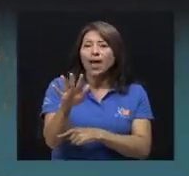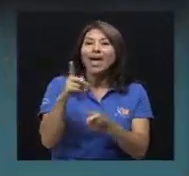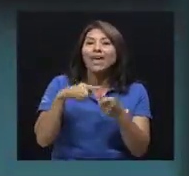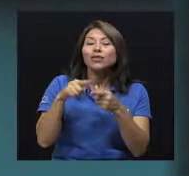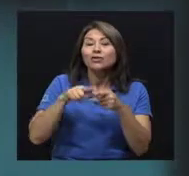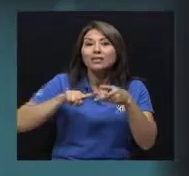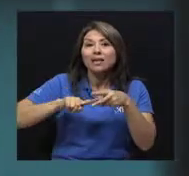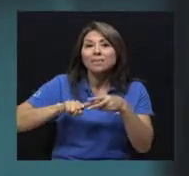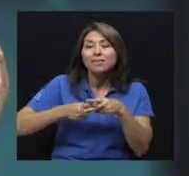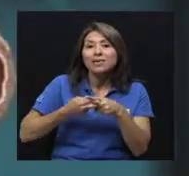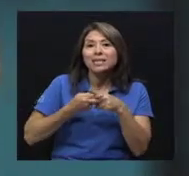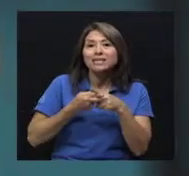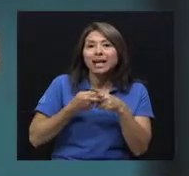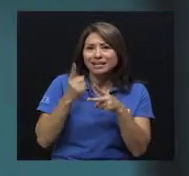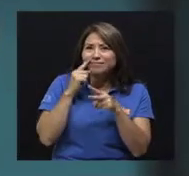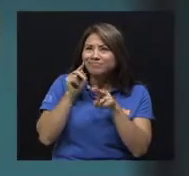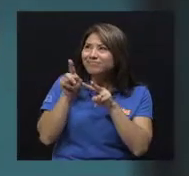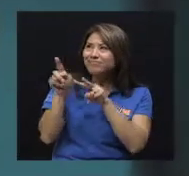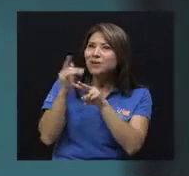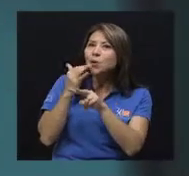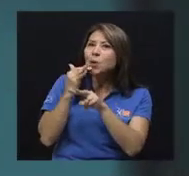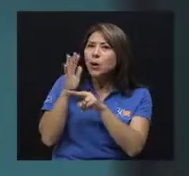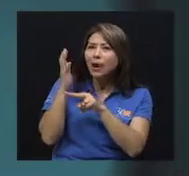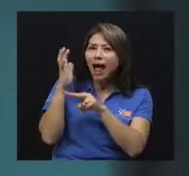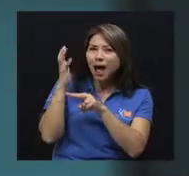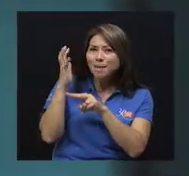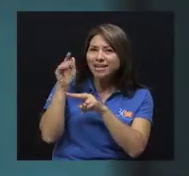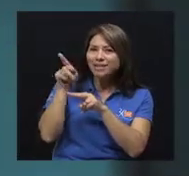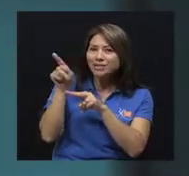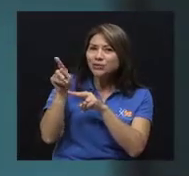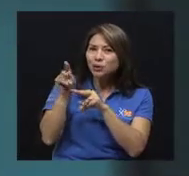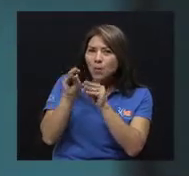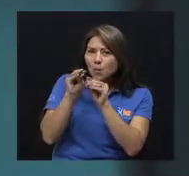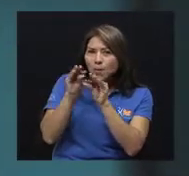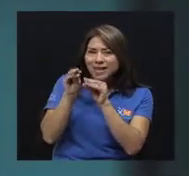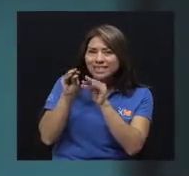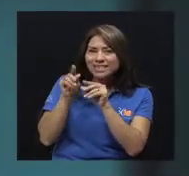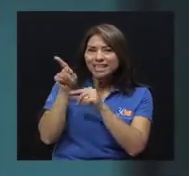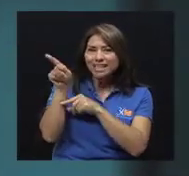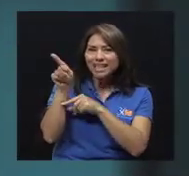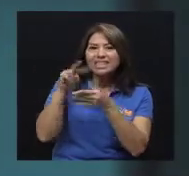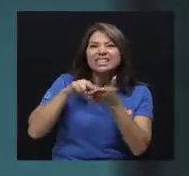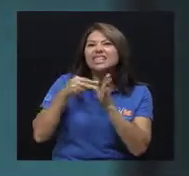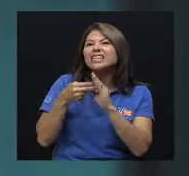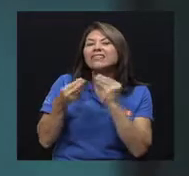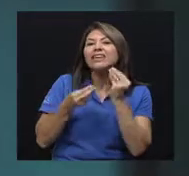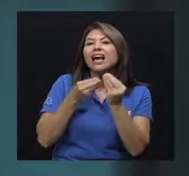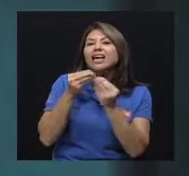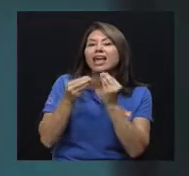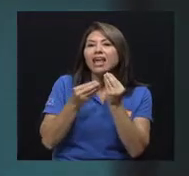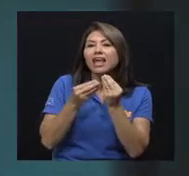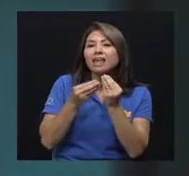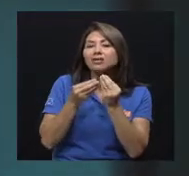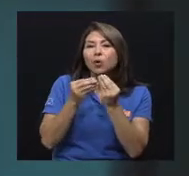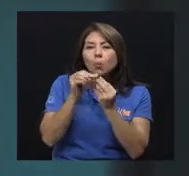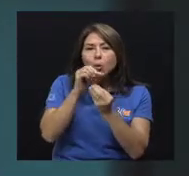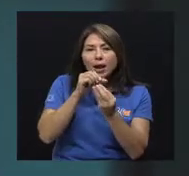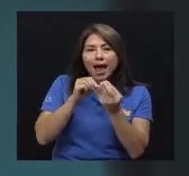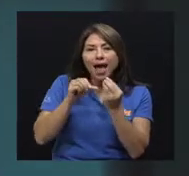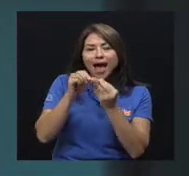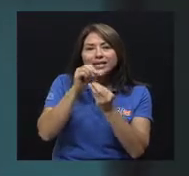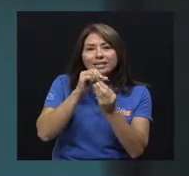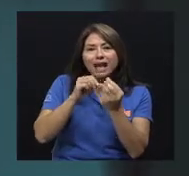estas manchitas aquí en amarillo, que corresponden a acúmulos pequeños de colesterol en las